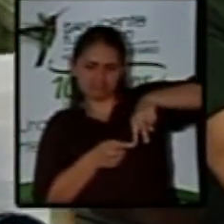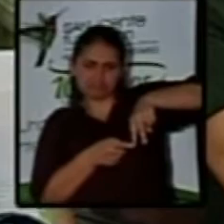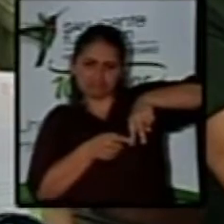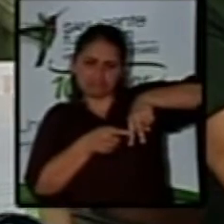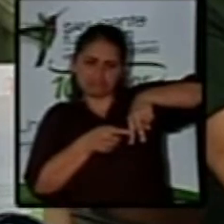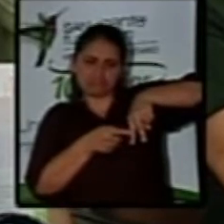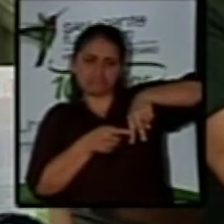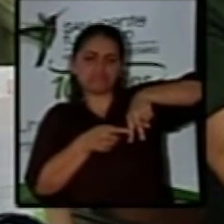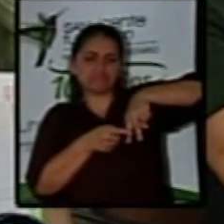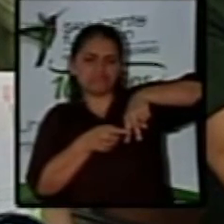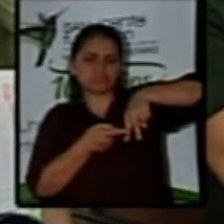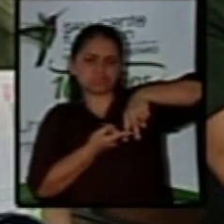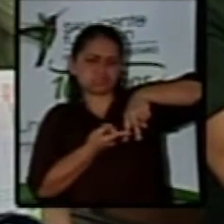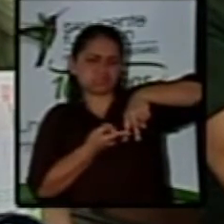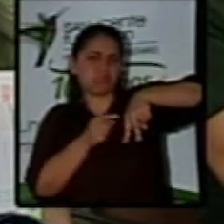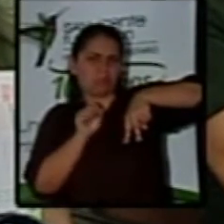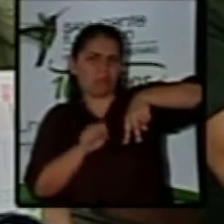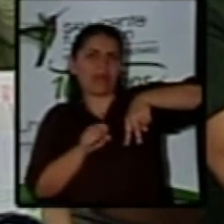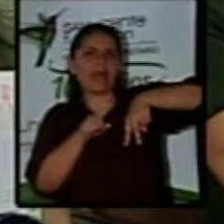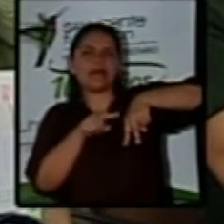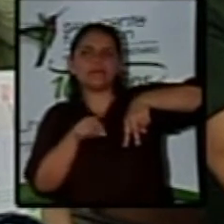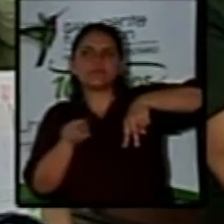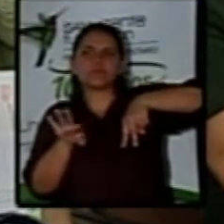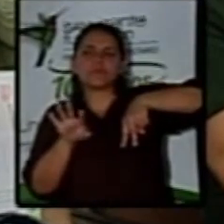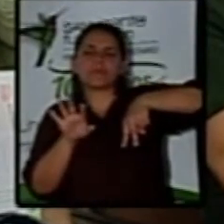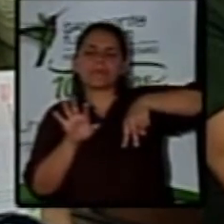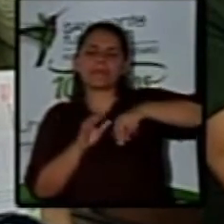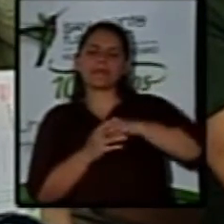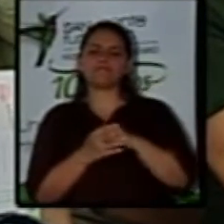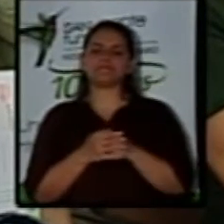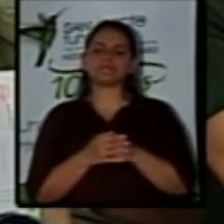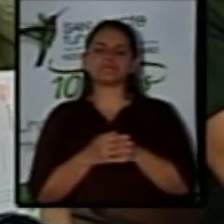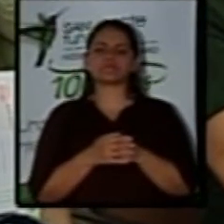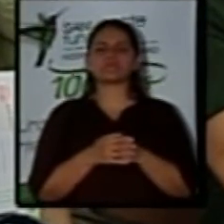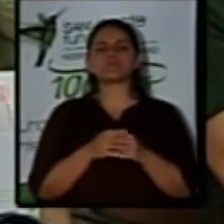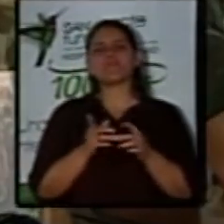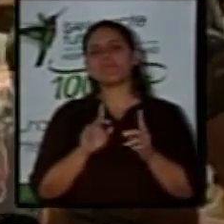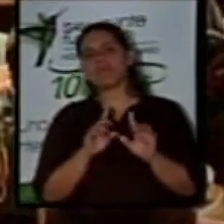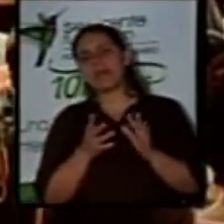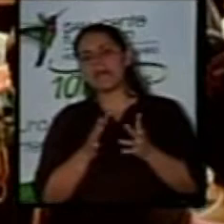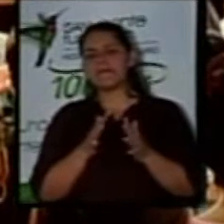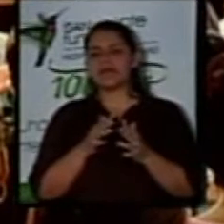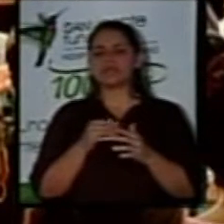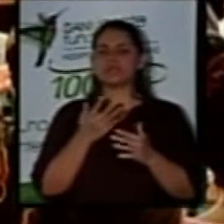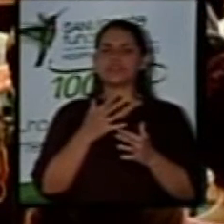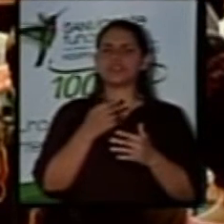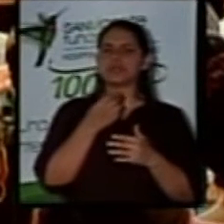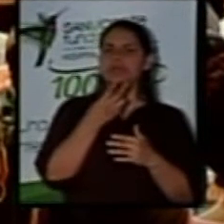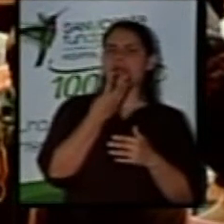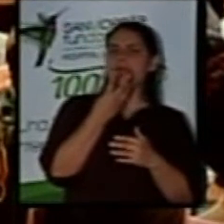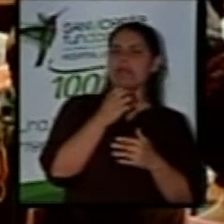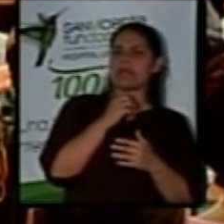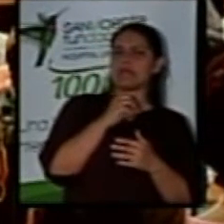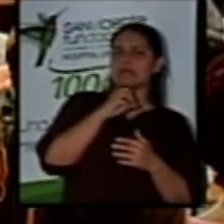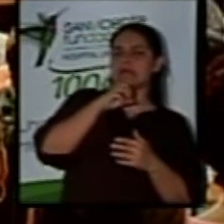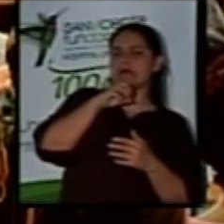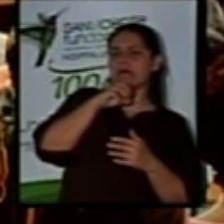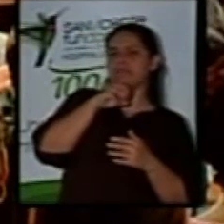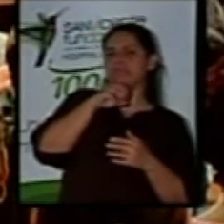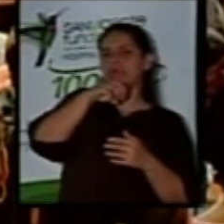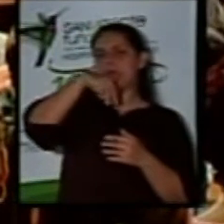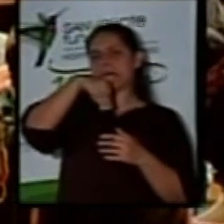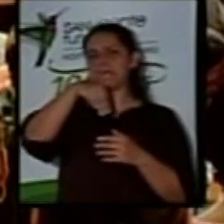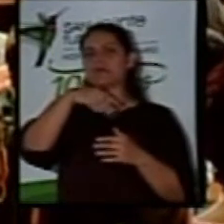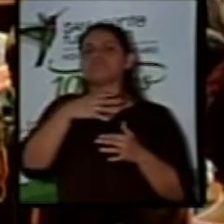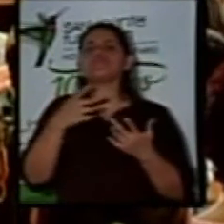de la pantorrilla. Cuando tenemos unas varices podemos usar un gradiente entre leve y moderado, 20 a 30 milímetros de